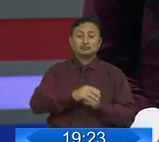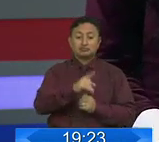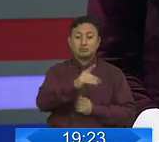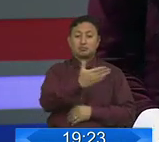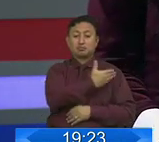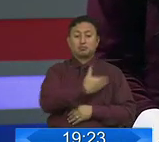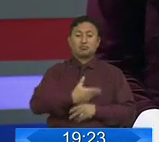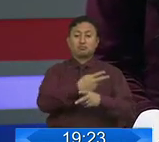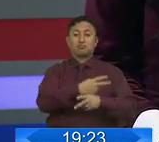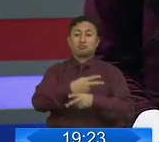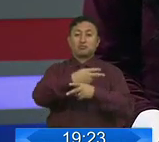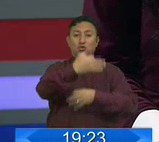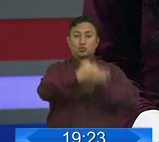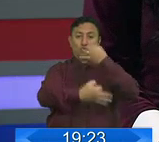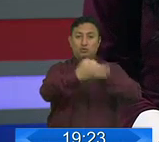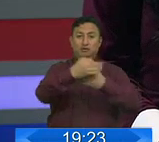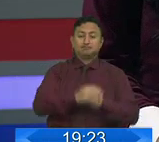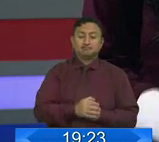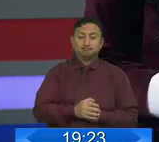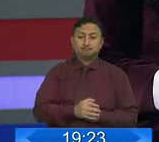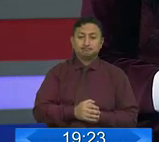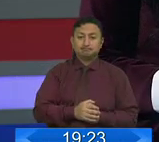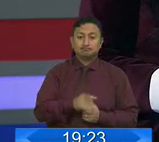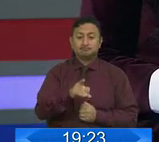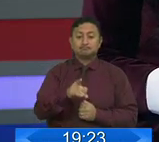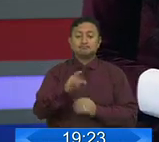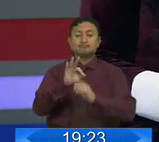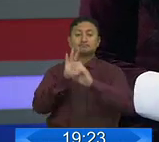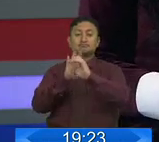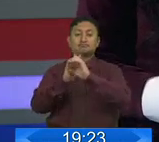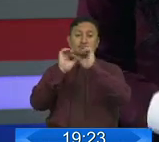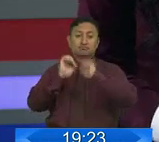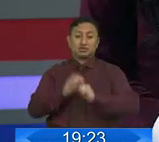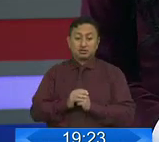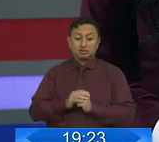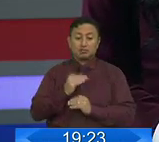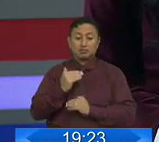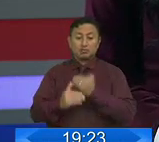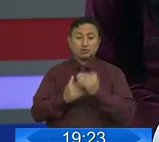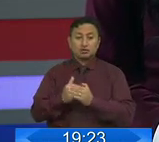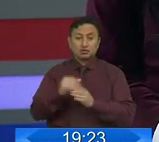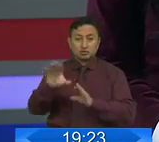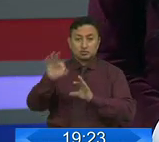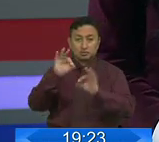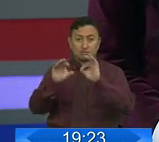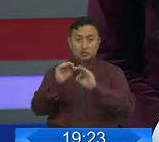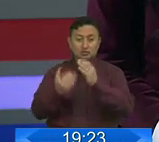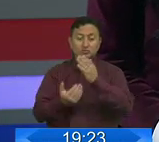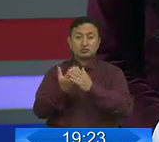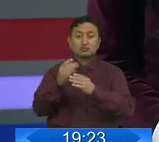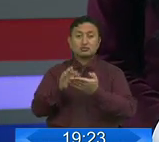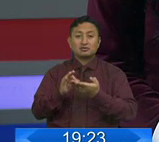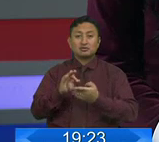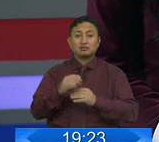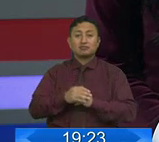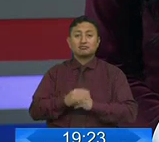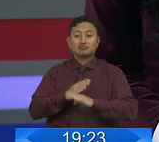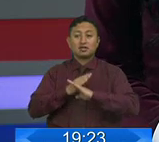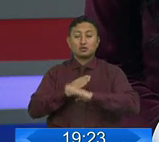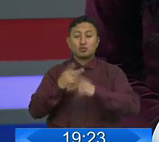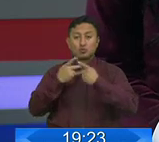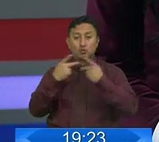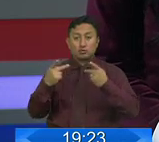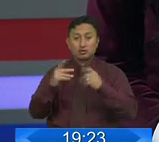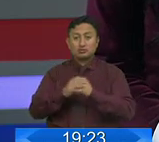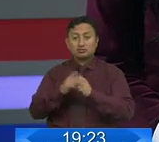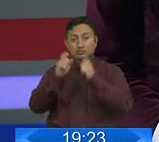del Consejo de la Judicatura. El Consejo espera continuar con los procesos de selección del Defensor Público y el Fiscal General.